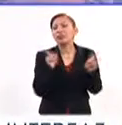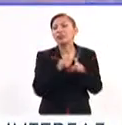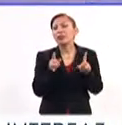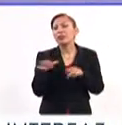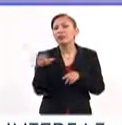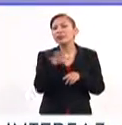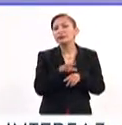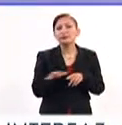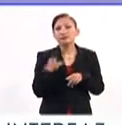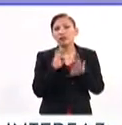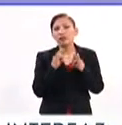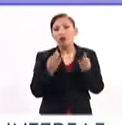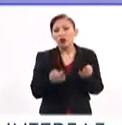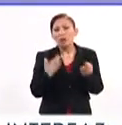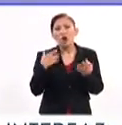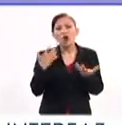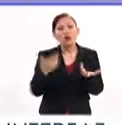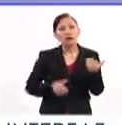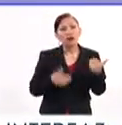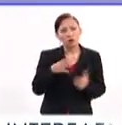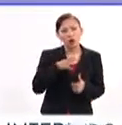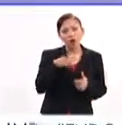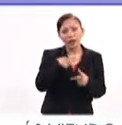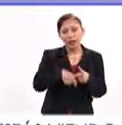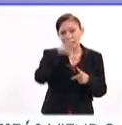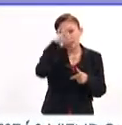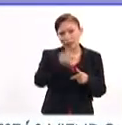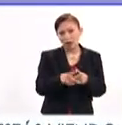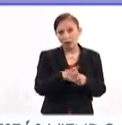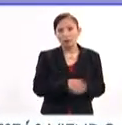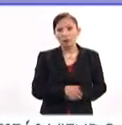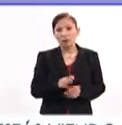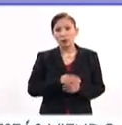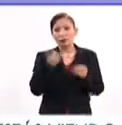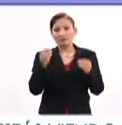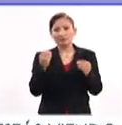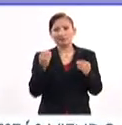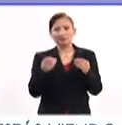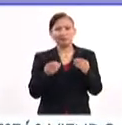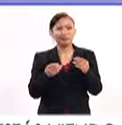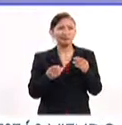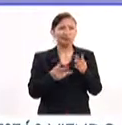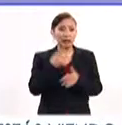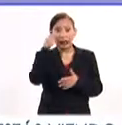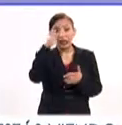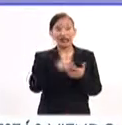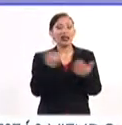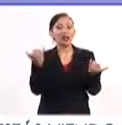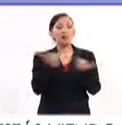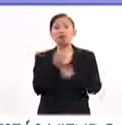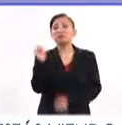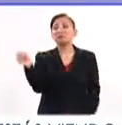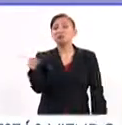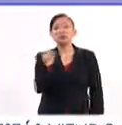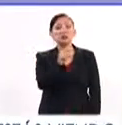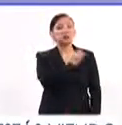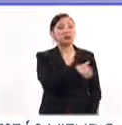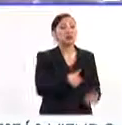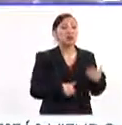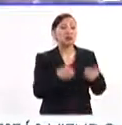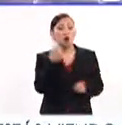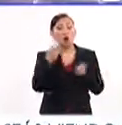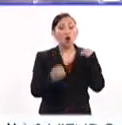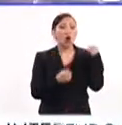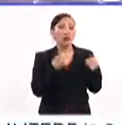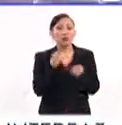diferentes vertientes o tipos de teatro que se hacen en nuestro país, porque muchas veces creemos que solamente las